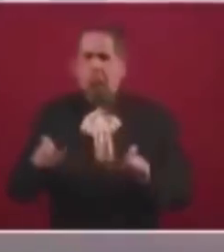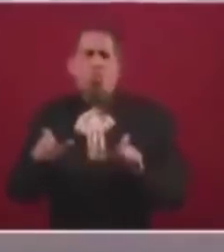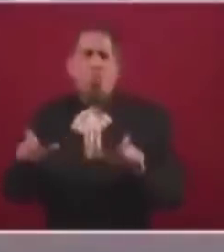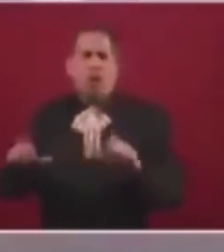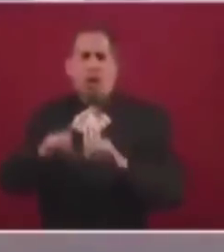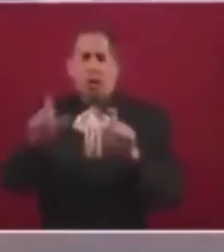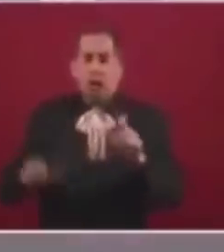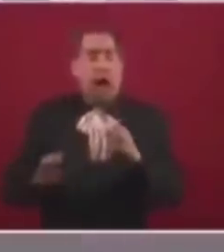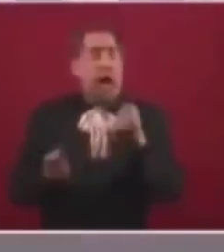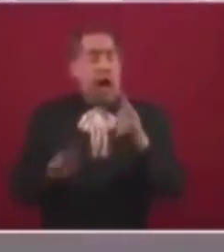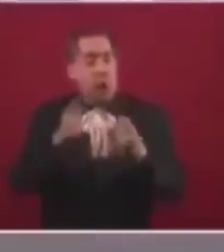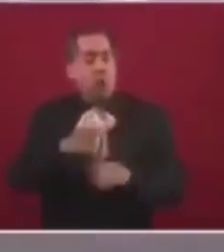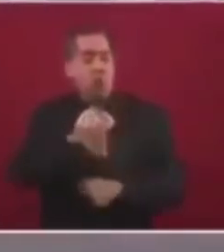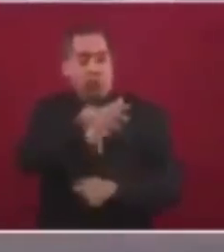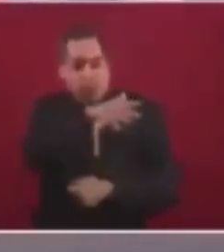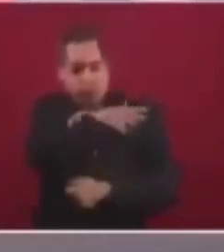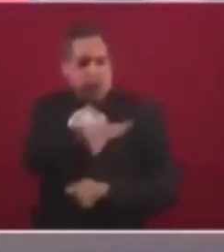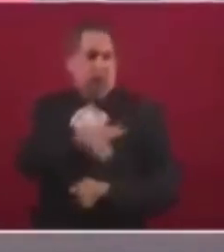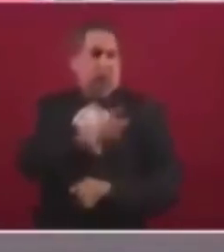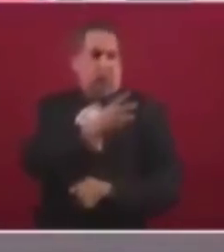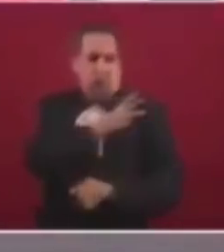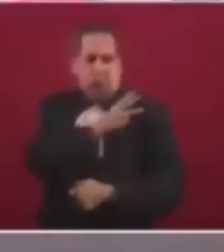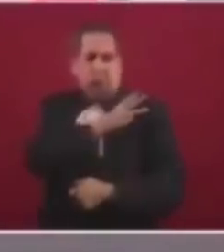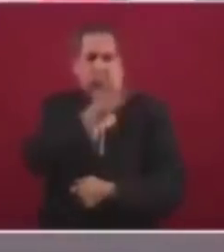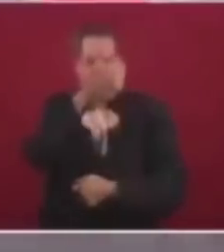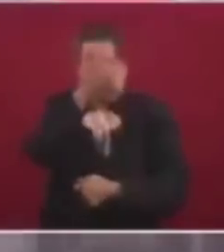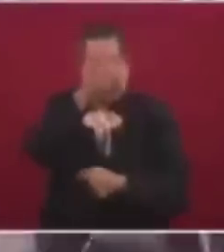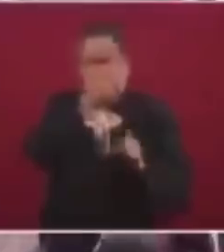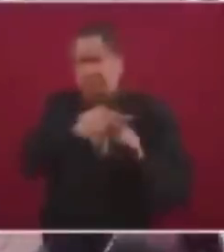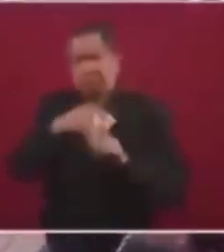¿Usted se imagina que AMLO vea nuestros videos?